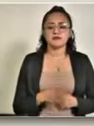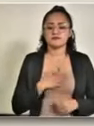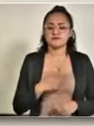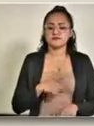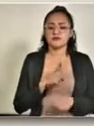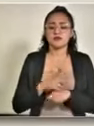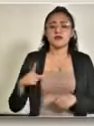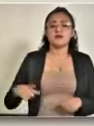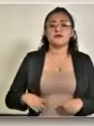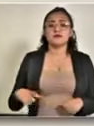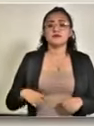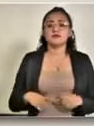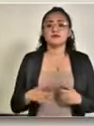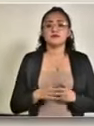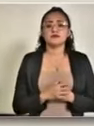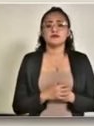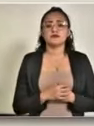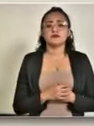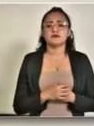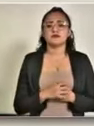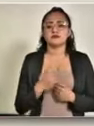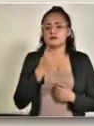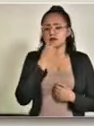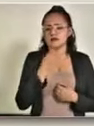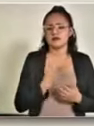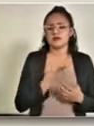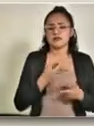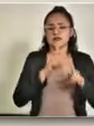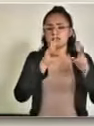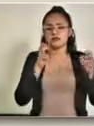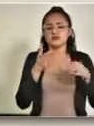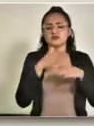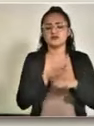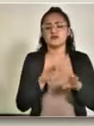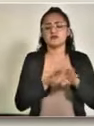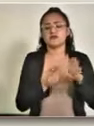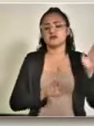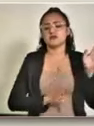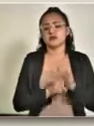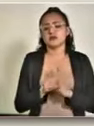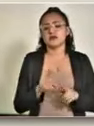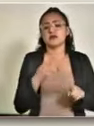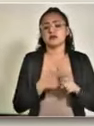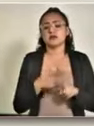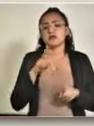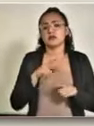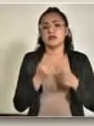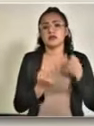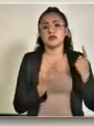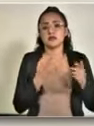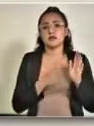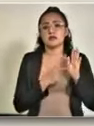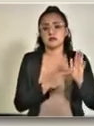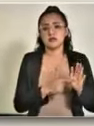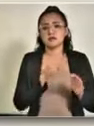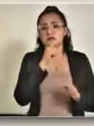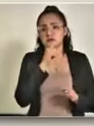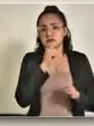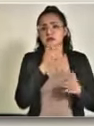Buenos días, gobernador. Ya nos comentaba este tema del repunte, si bien están todavía vigentes sus